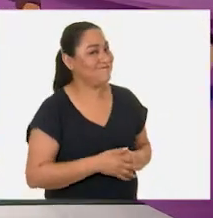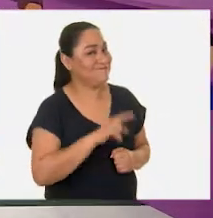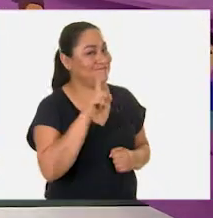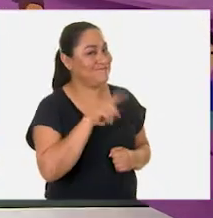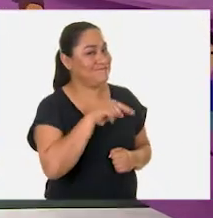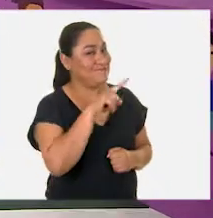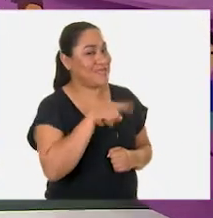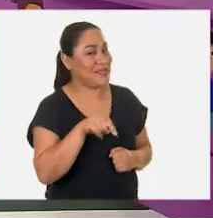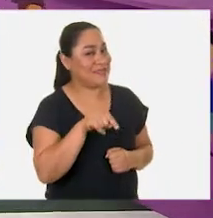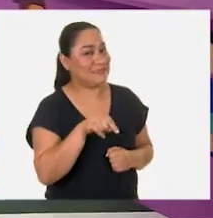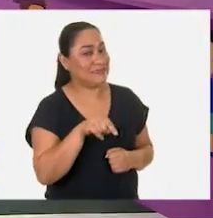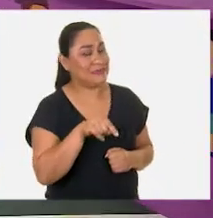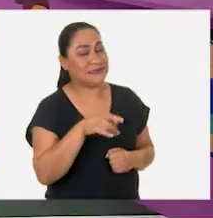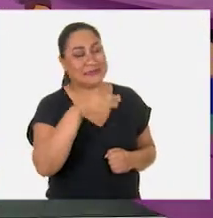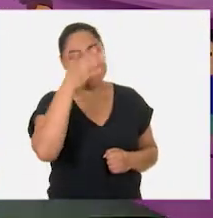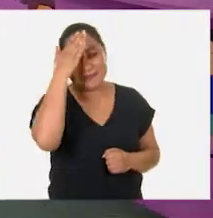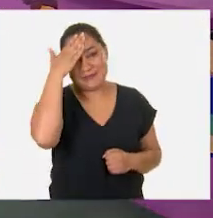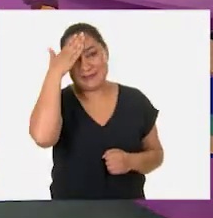tachecito extra.